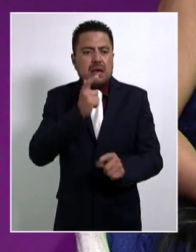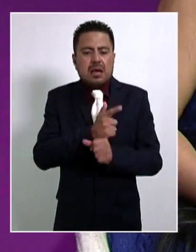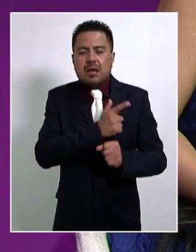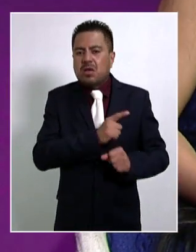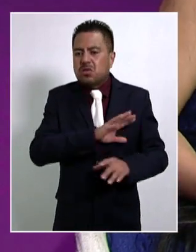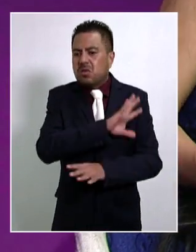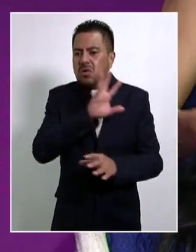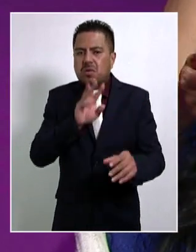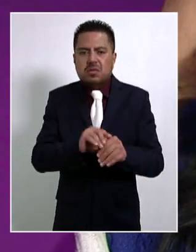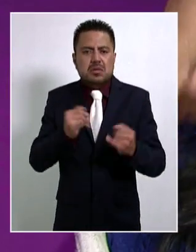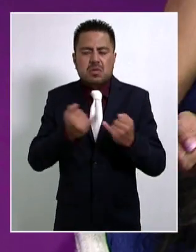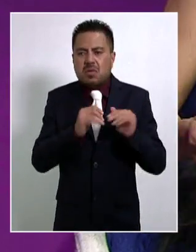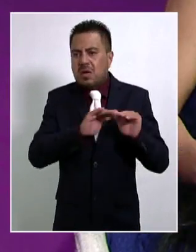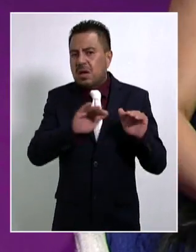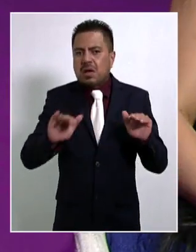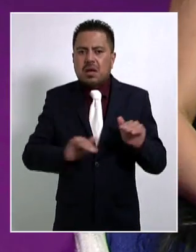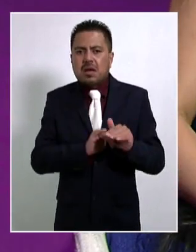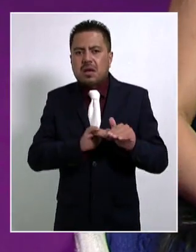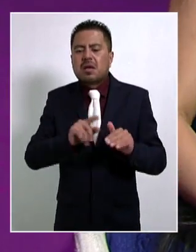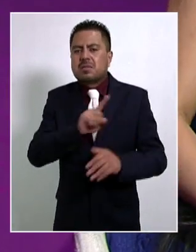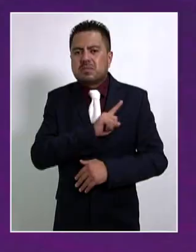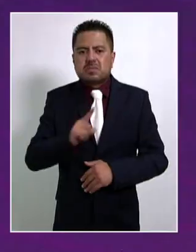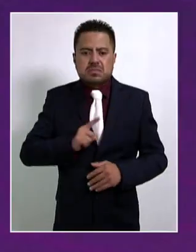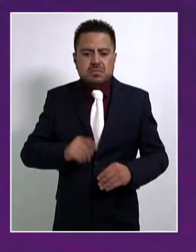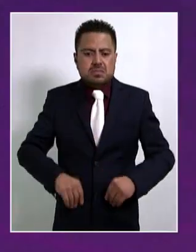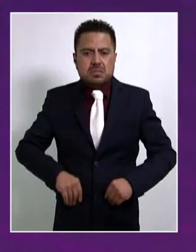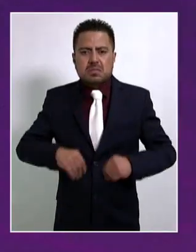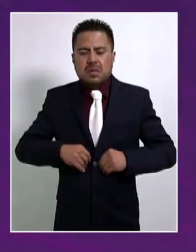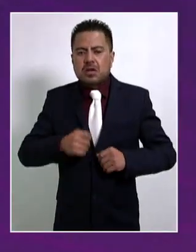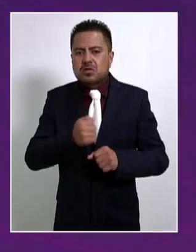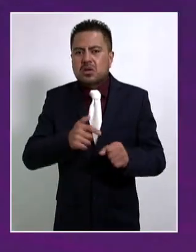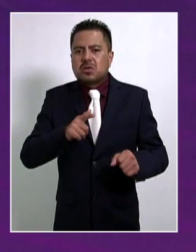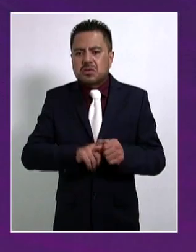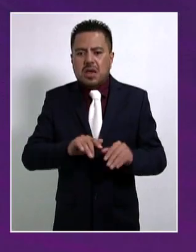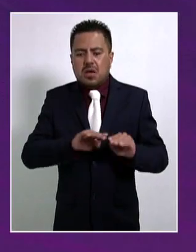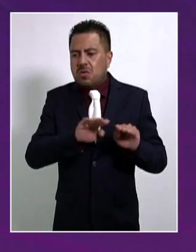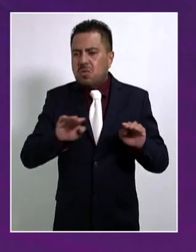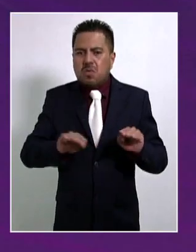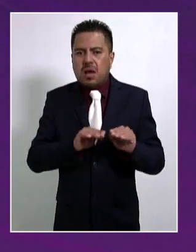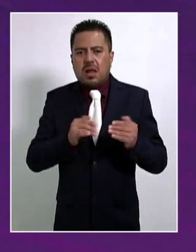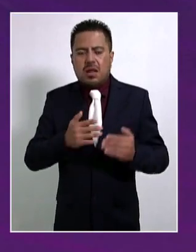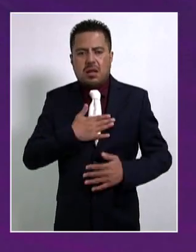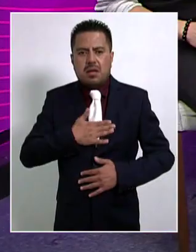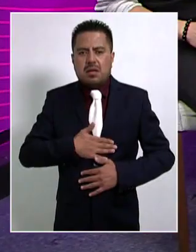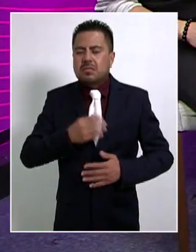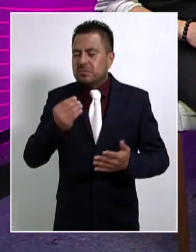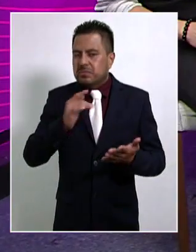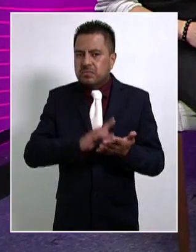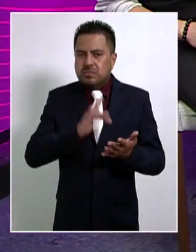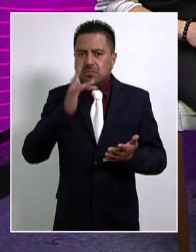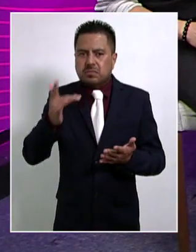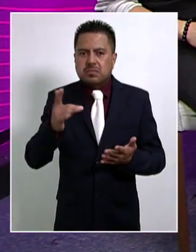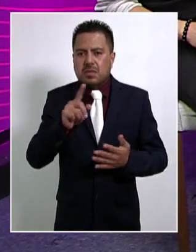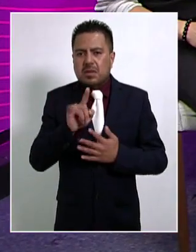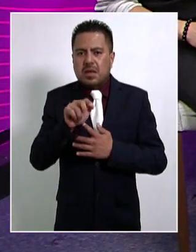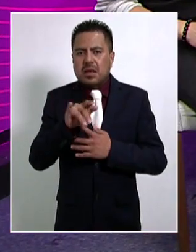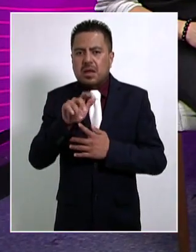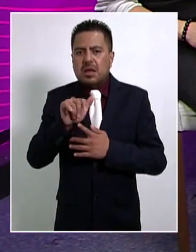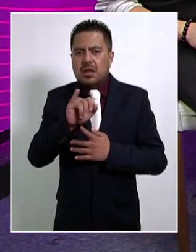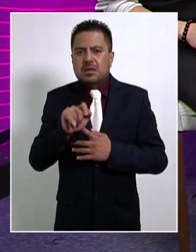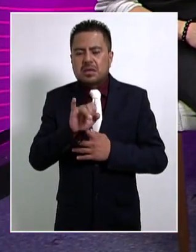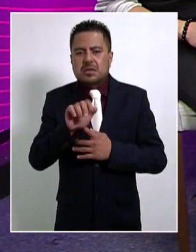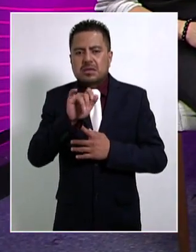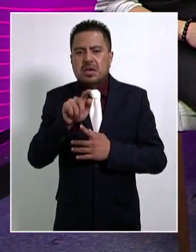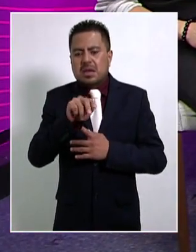todos somos iguales y como tales debemos vivir en una sociedad de iguales. Muchas gracias, Daniela,